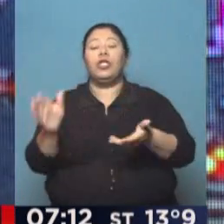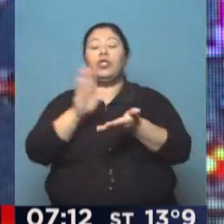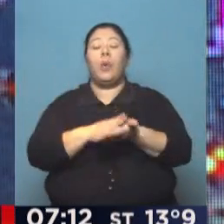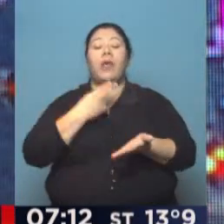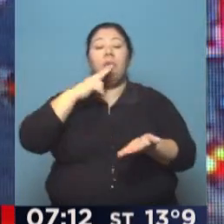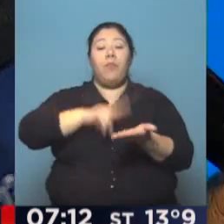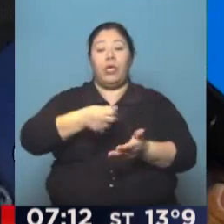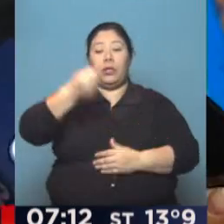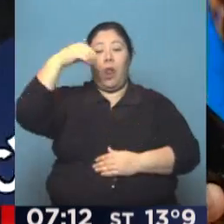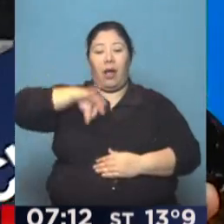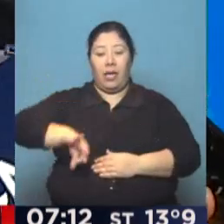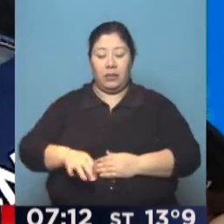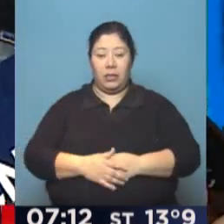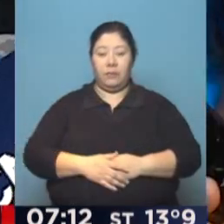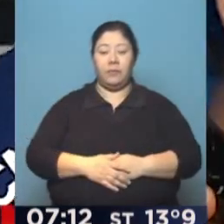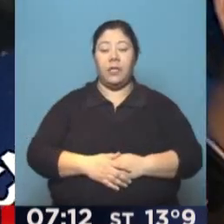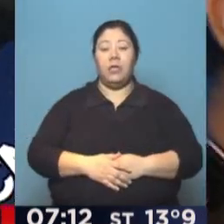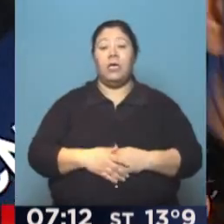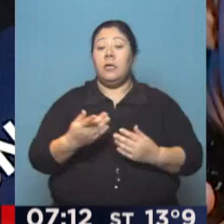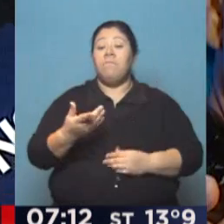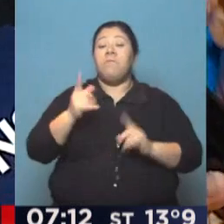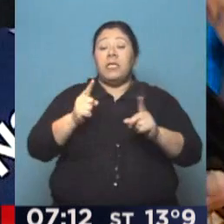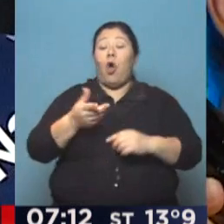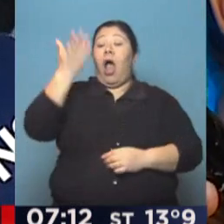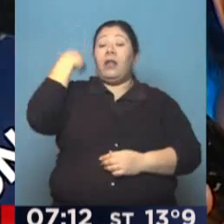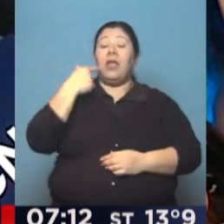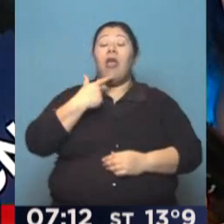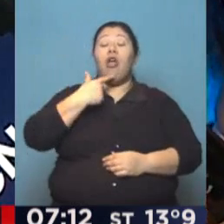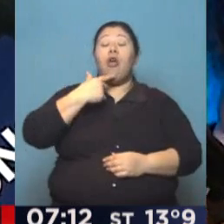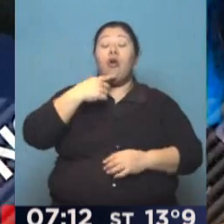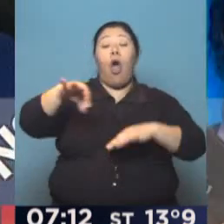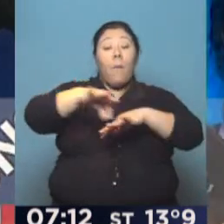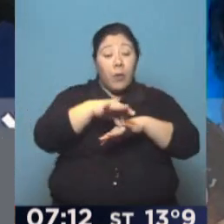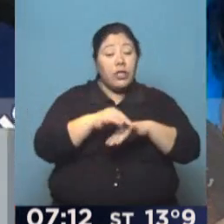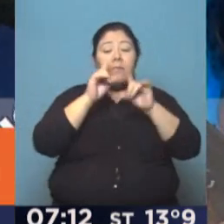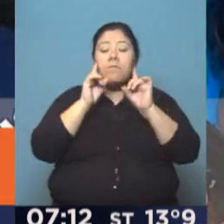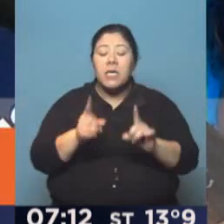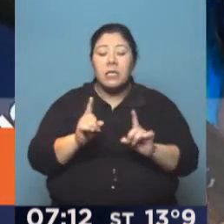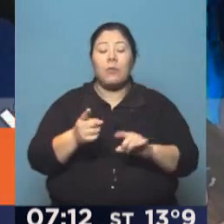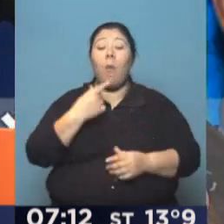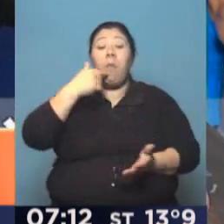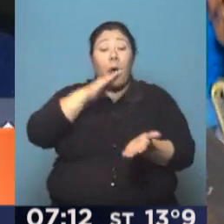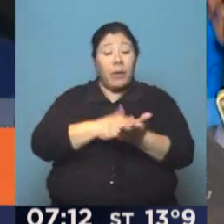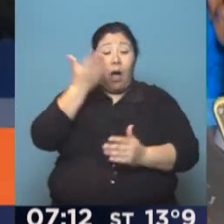decía: ratificar lo que nos comprometimos, que este año parlamentario se sancione una